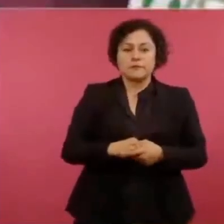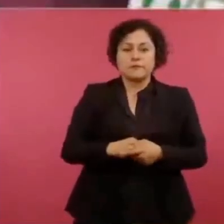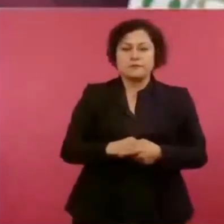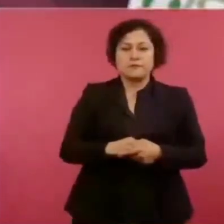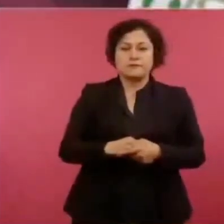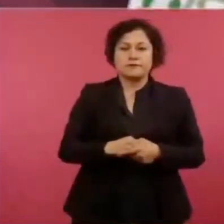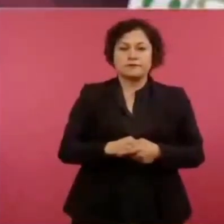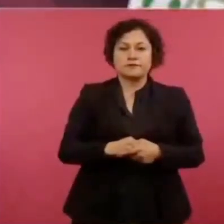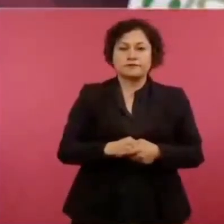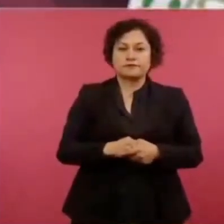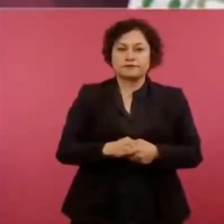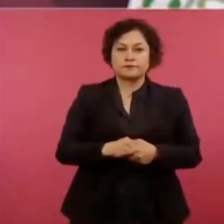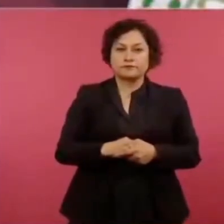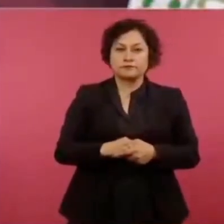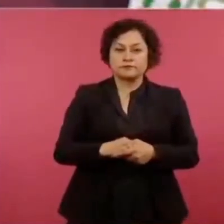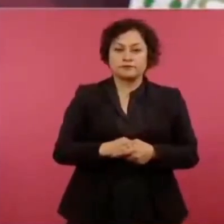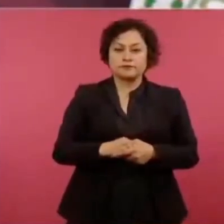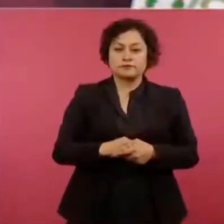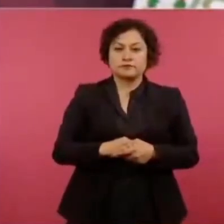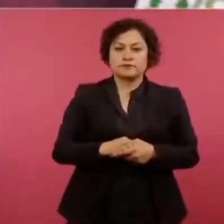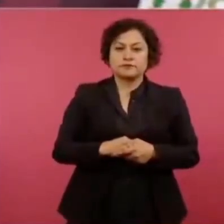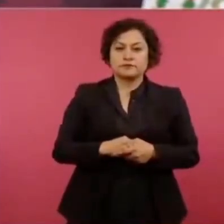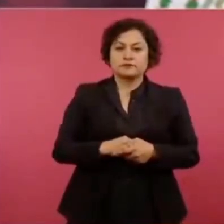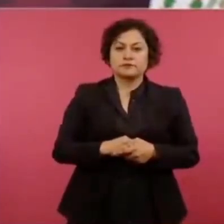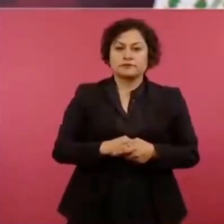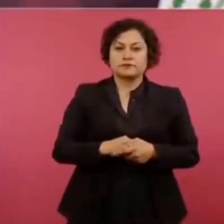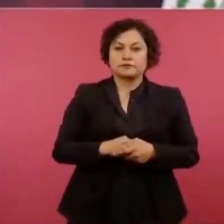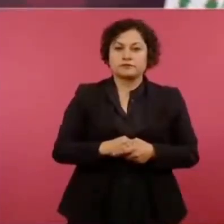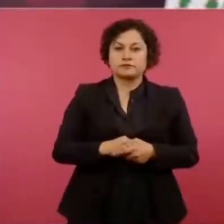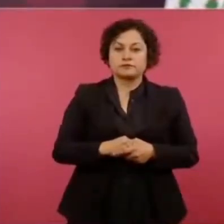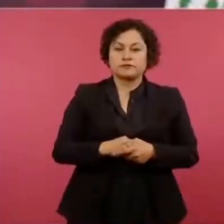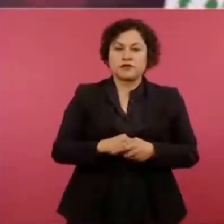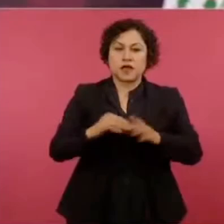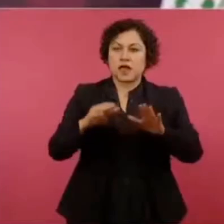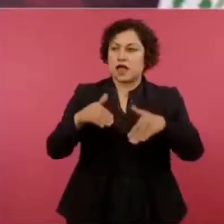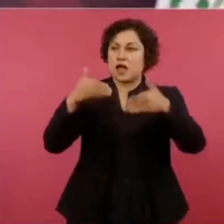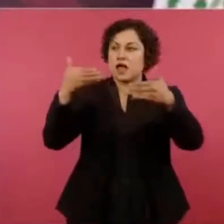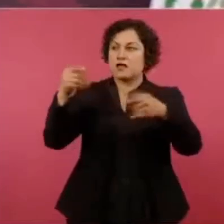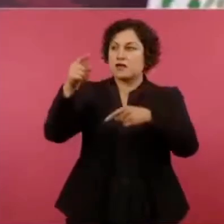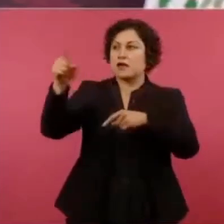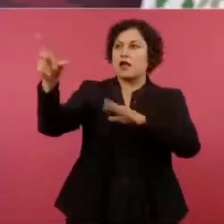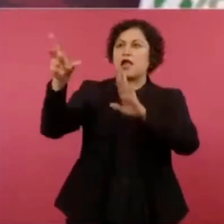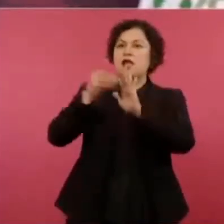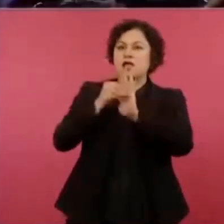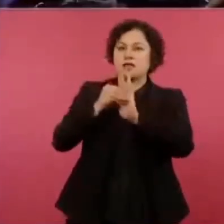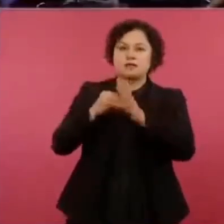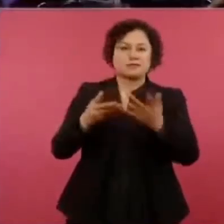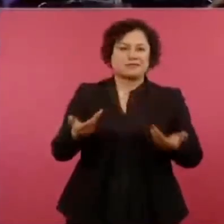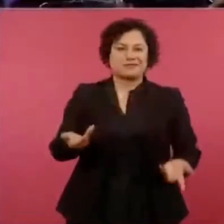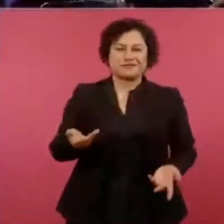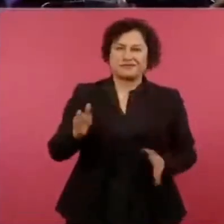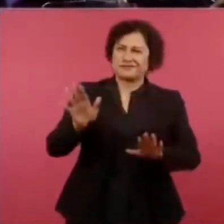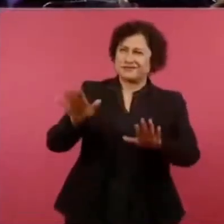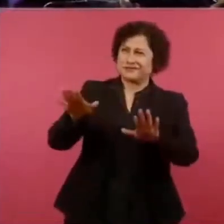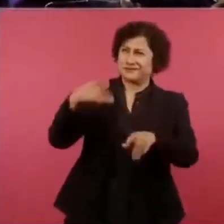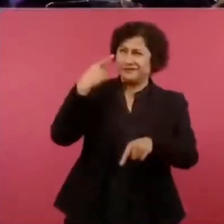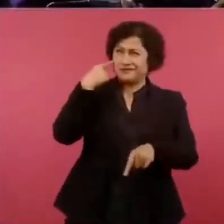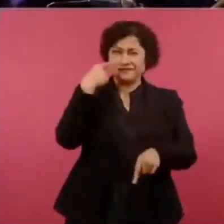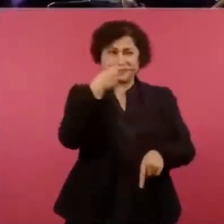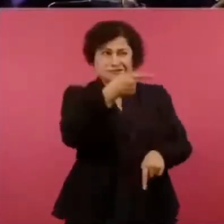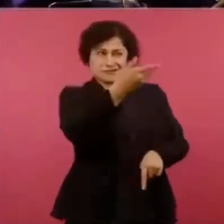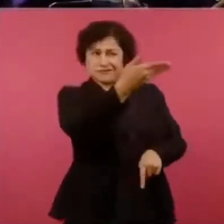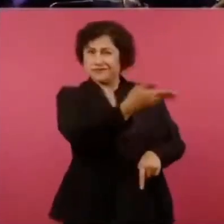a los potentados. En vez de imitar a la gente de bien, a la gente